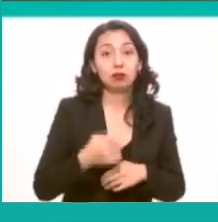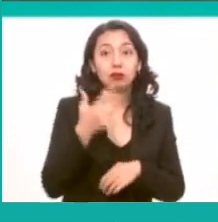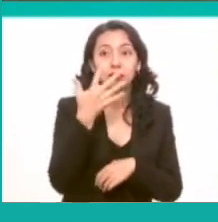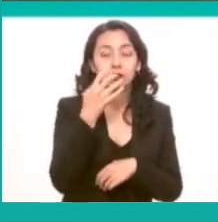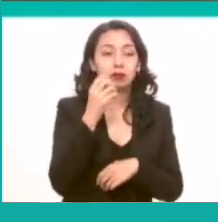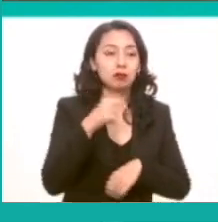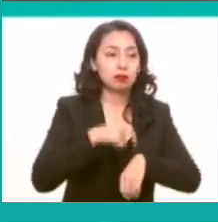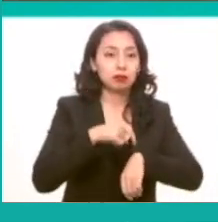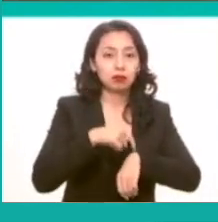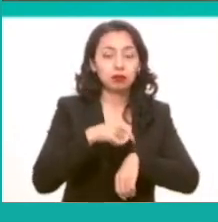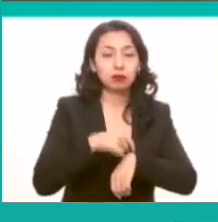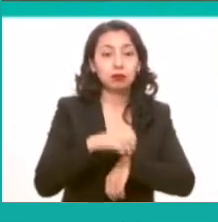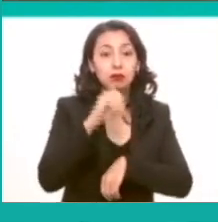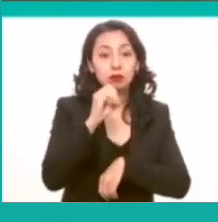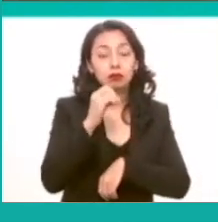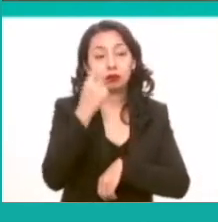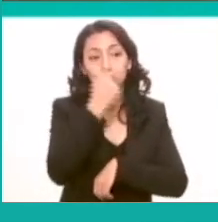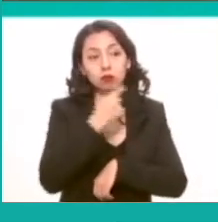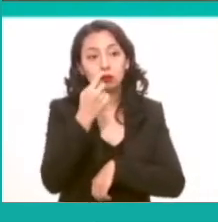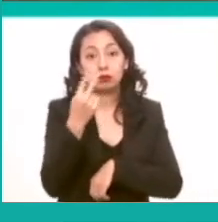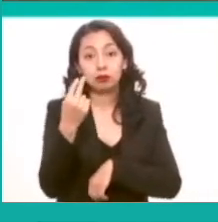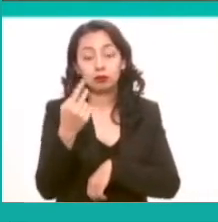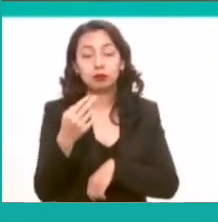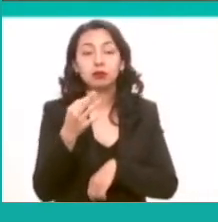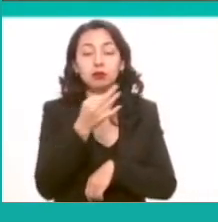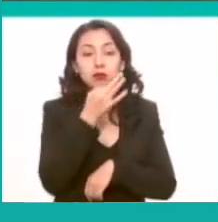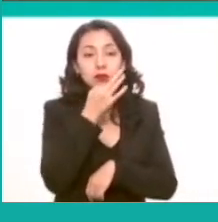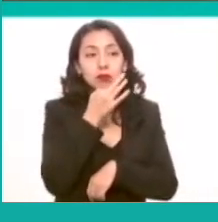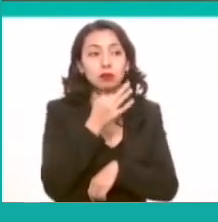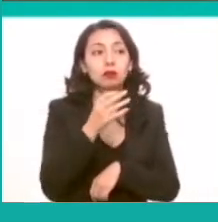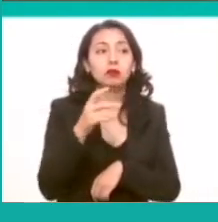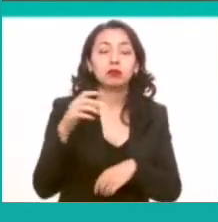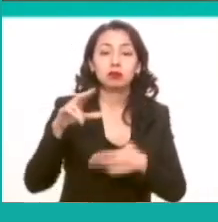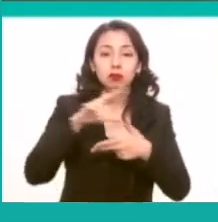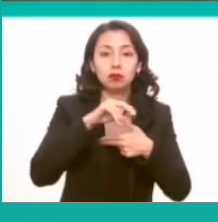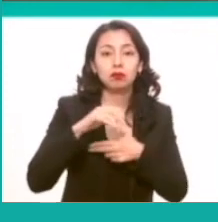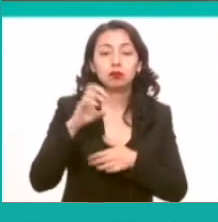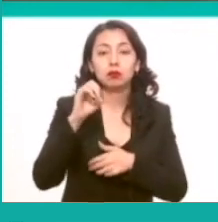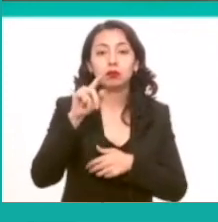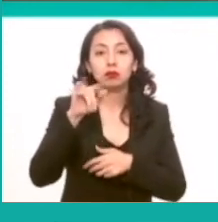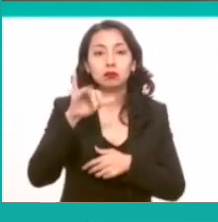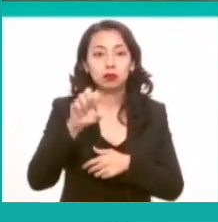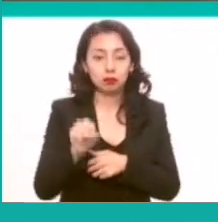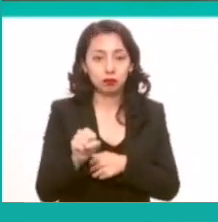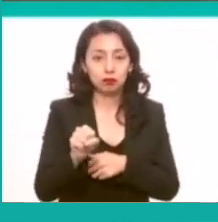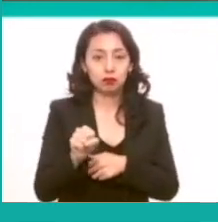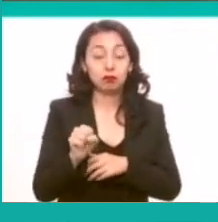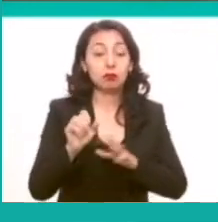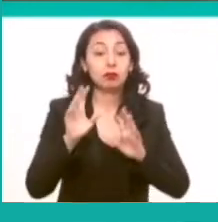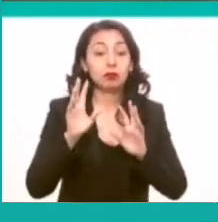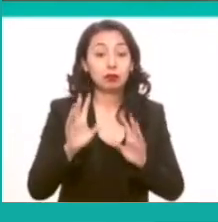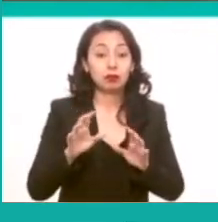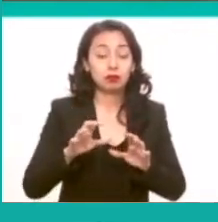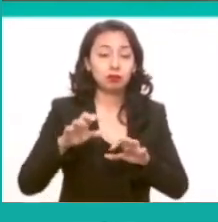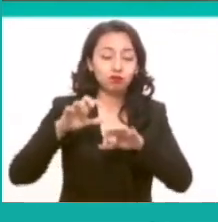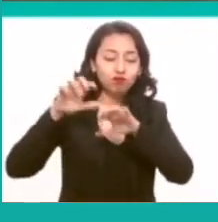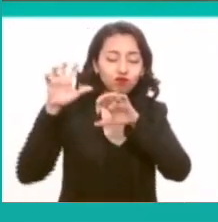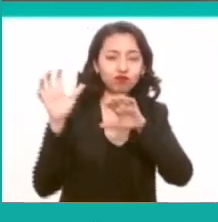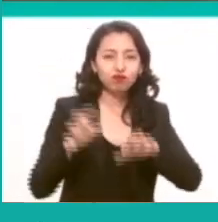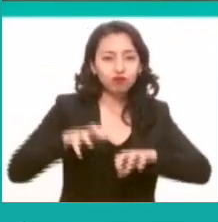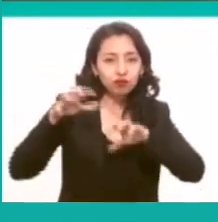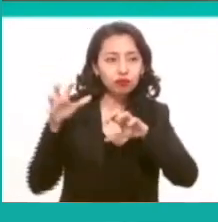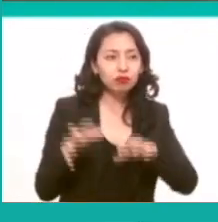horas con 25 minutos otis Toc tierra en Acapulco convirtiéndose en un ciclón